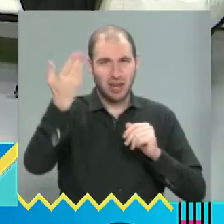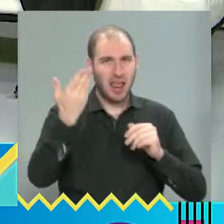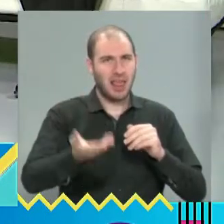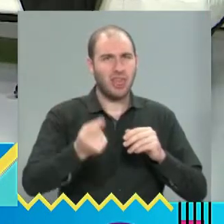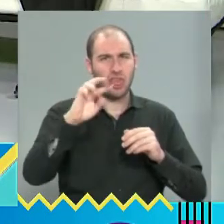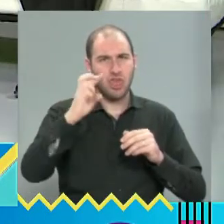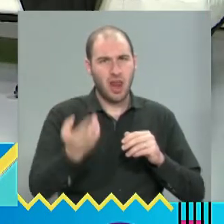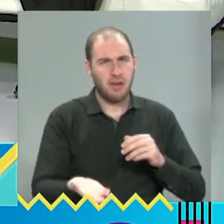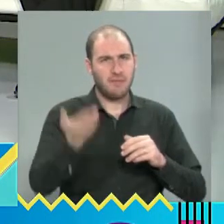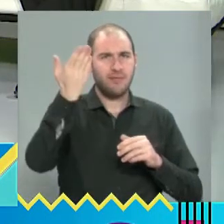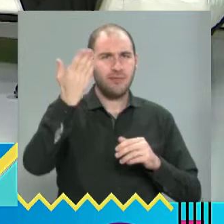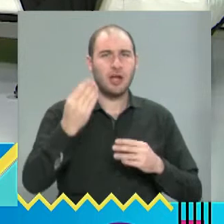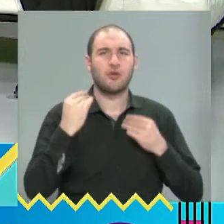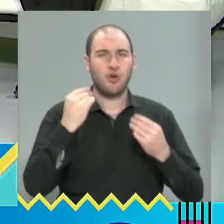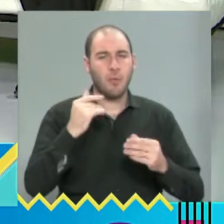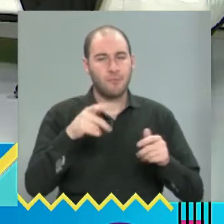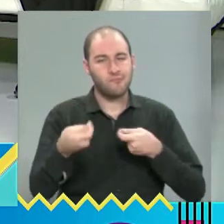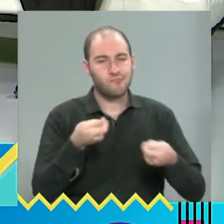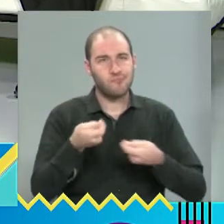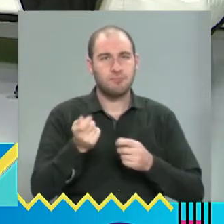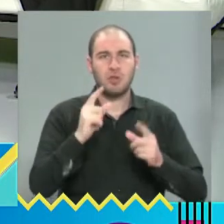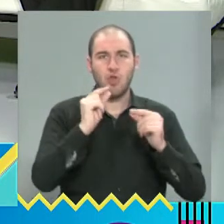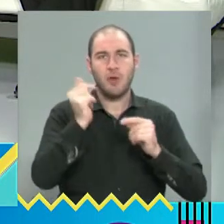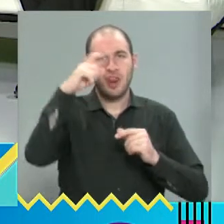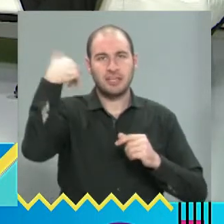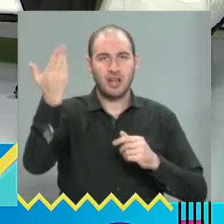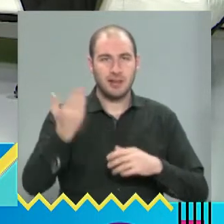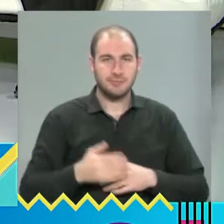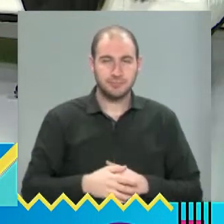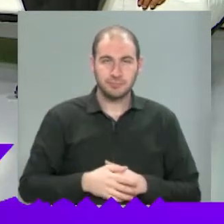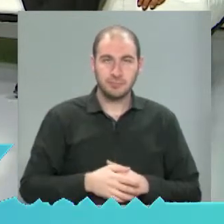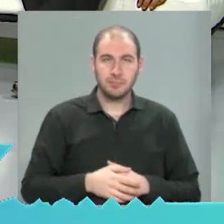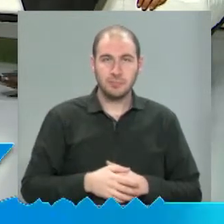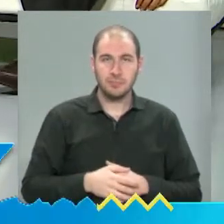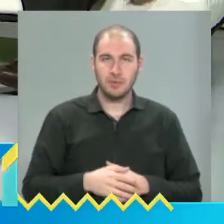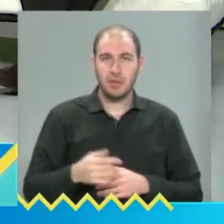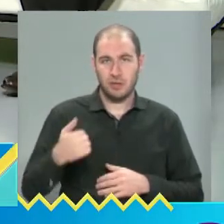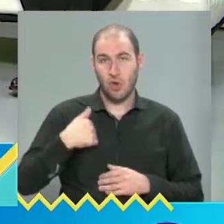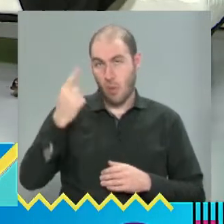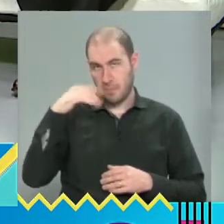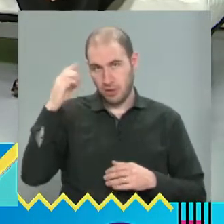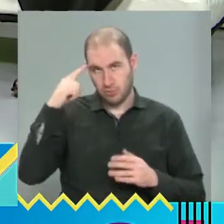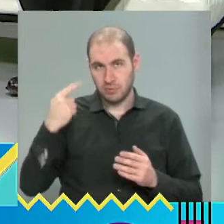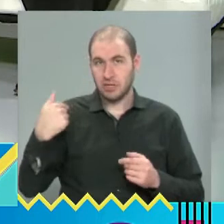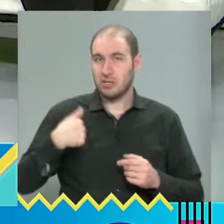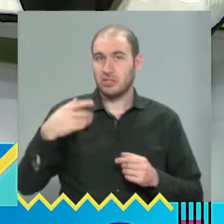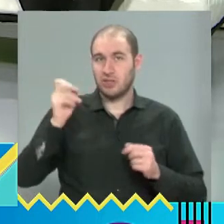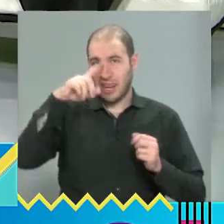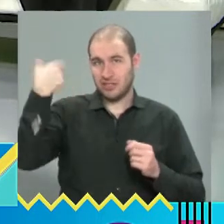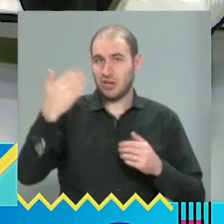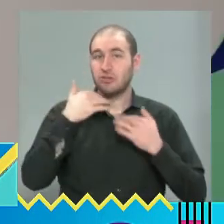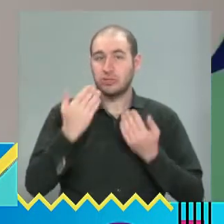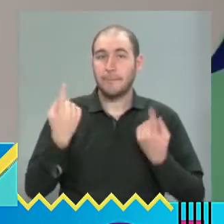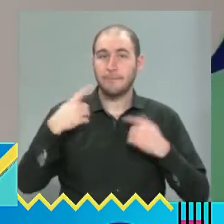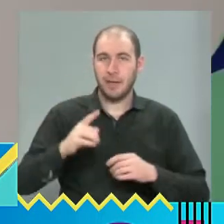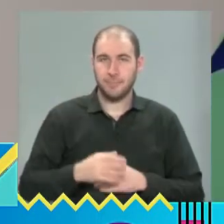subiendo el dólar? ¿Cómo se están moviendo los números a nivel internacional? Mira, la cosa es así, yo lo que creo, no soy experto en el internacional, pero ¿qué es